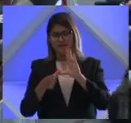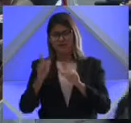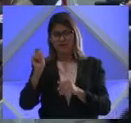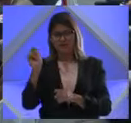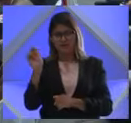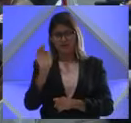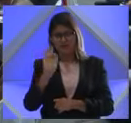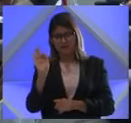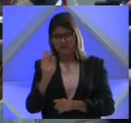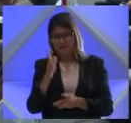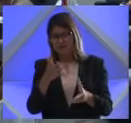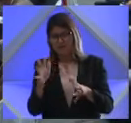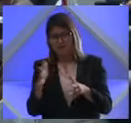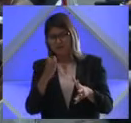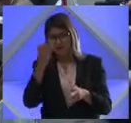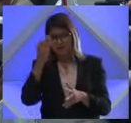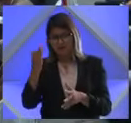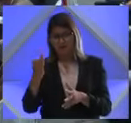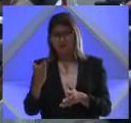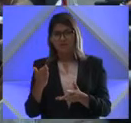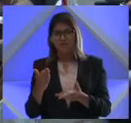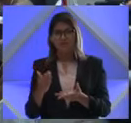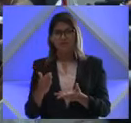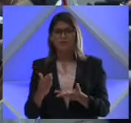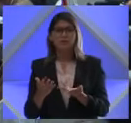procesadores de alta velocidad